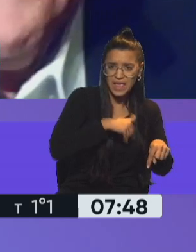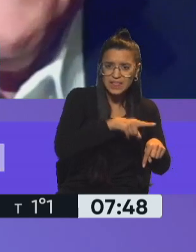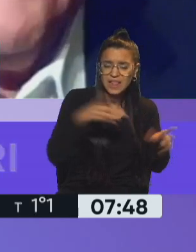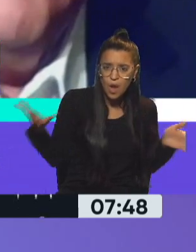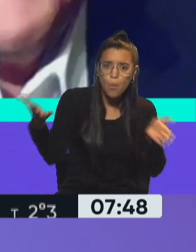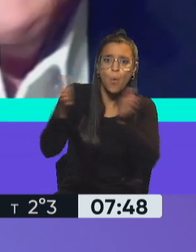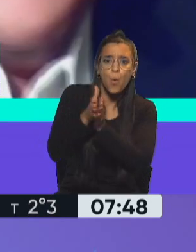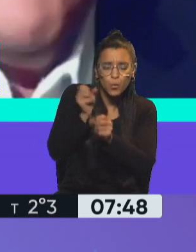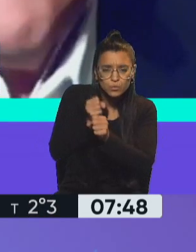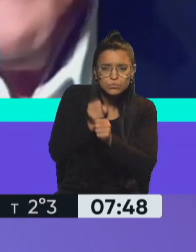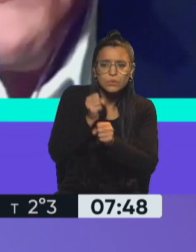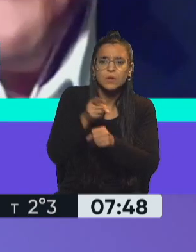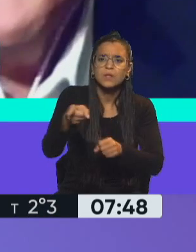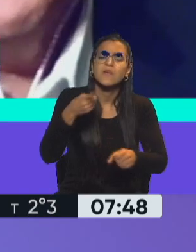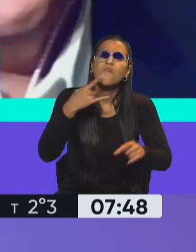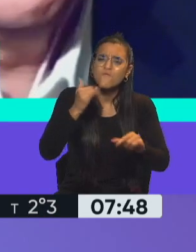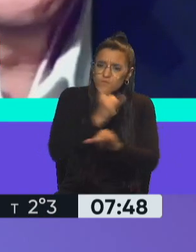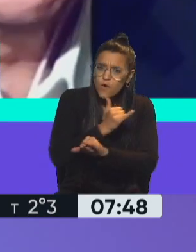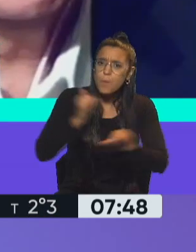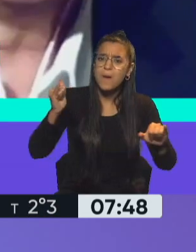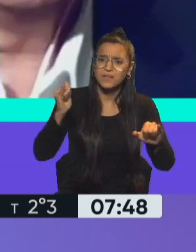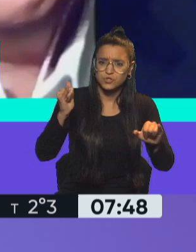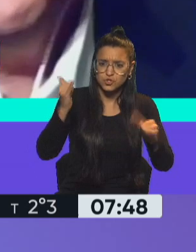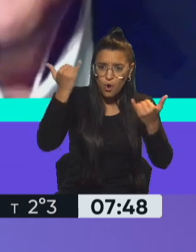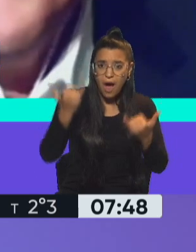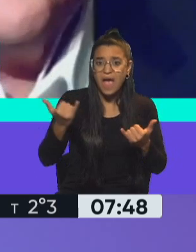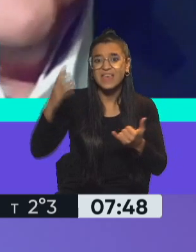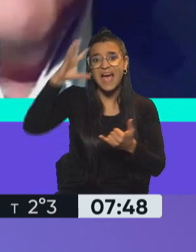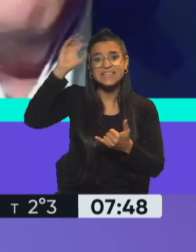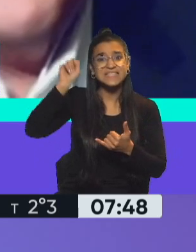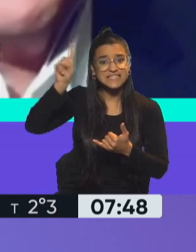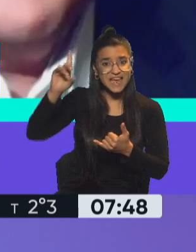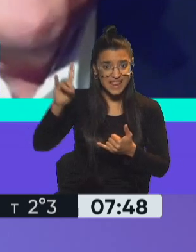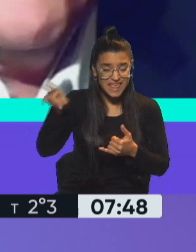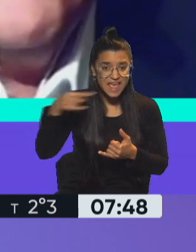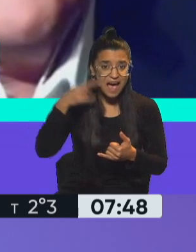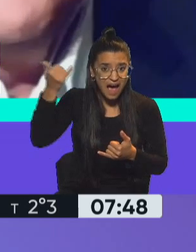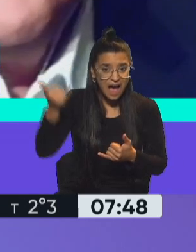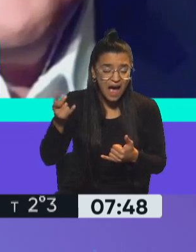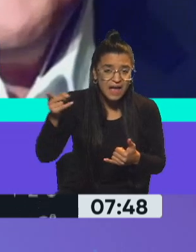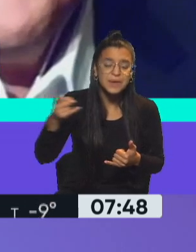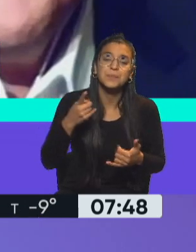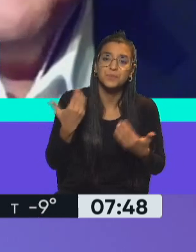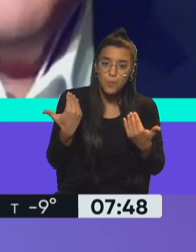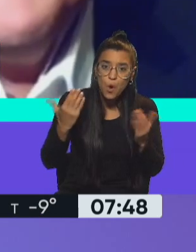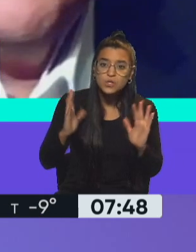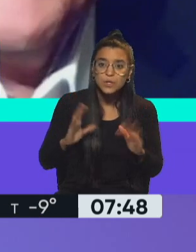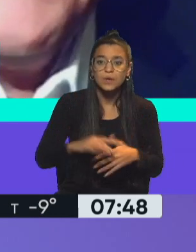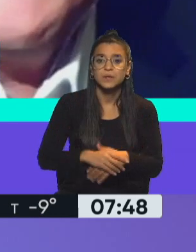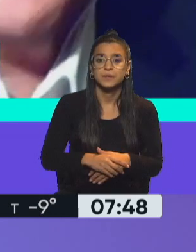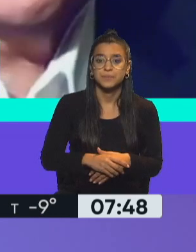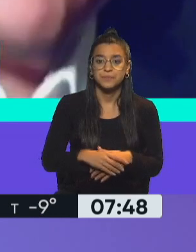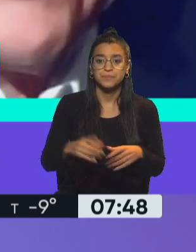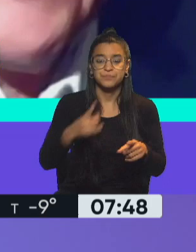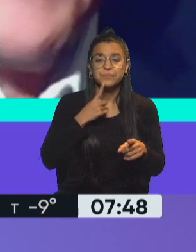partir de un trascendido, una información que tenía la Cancillería. Esto posibilitó